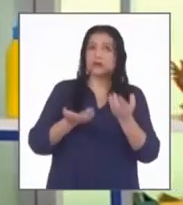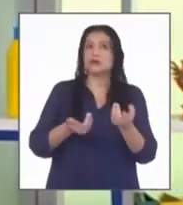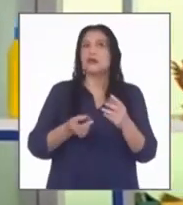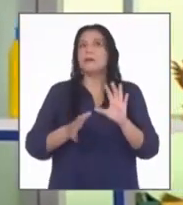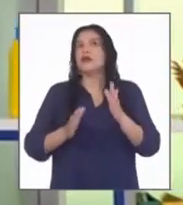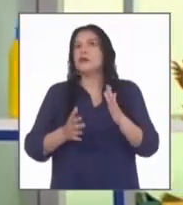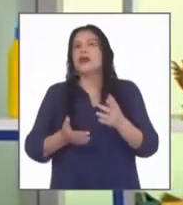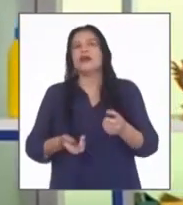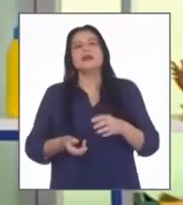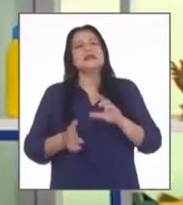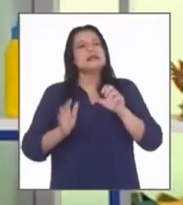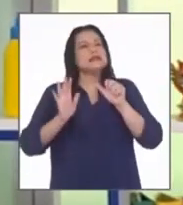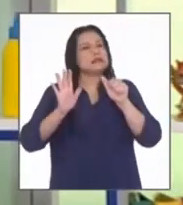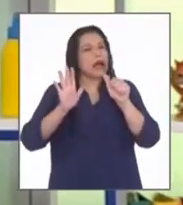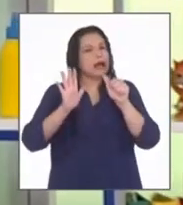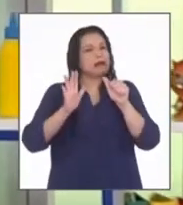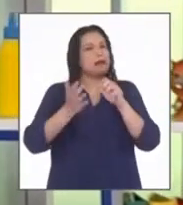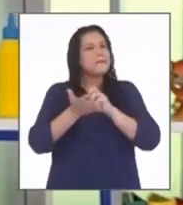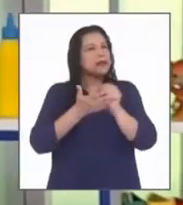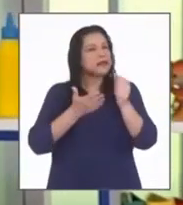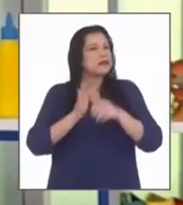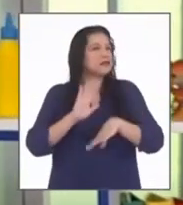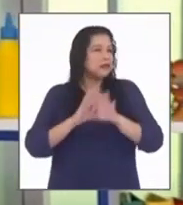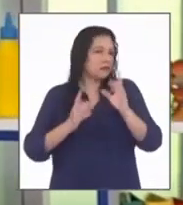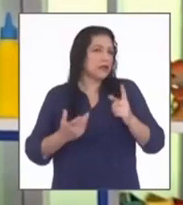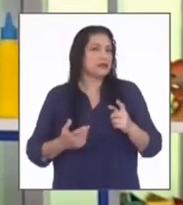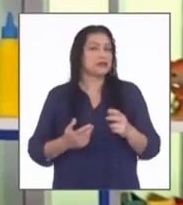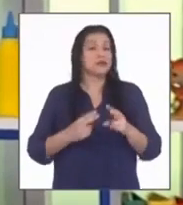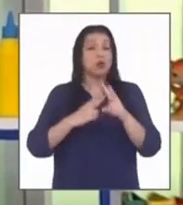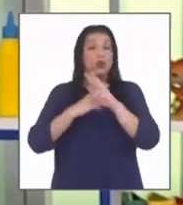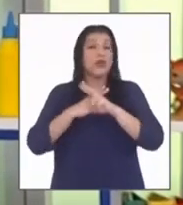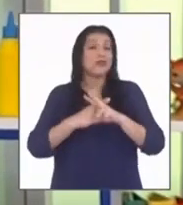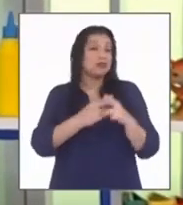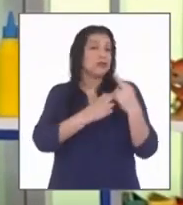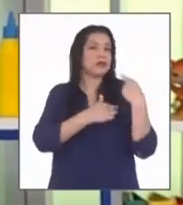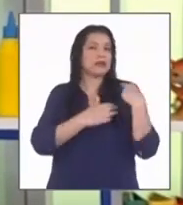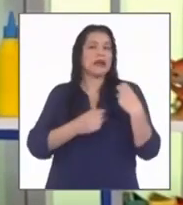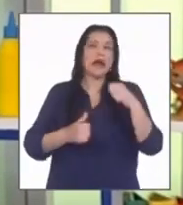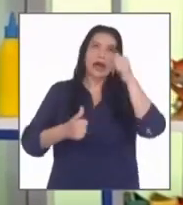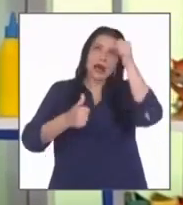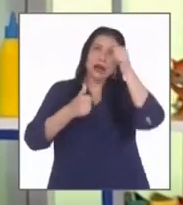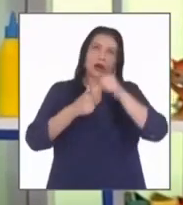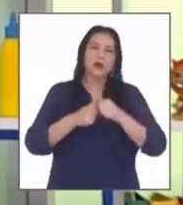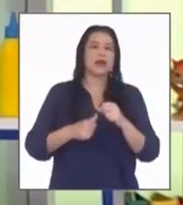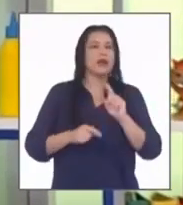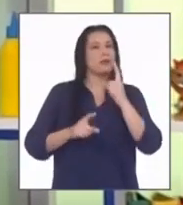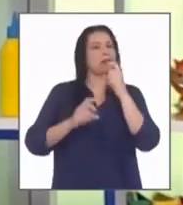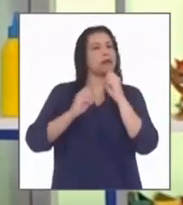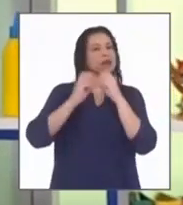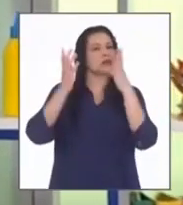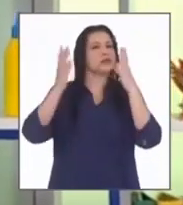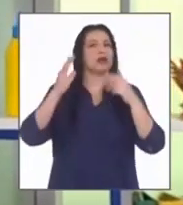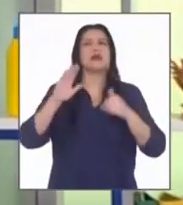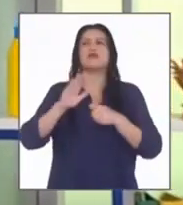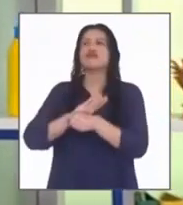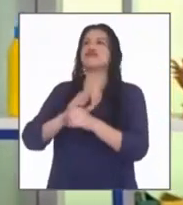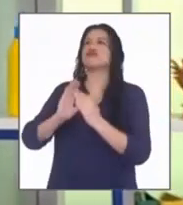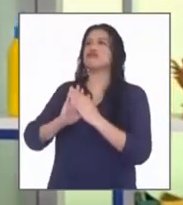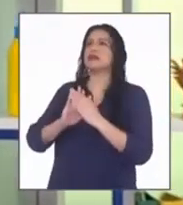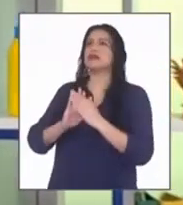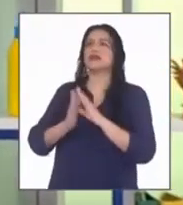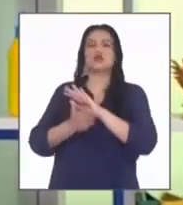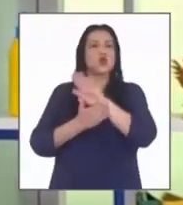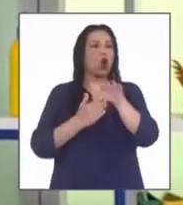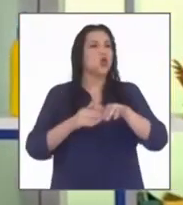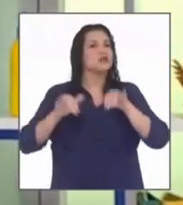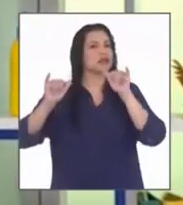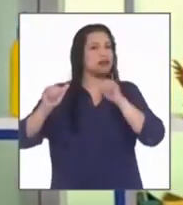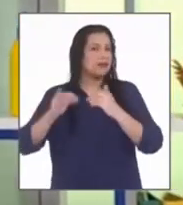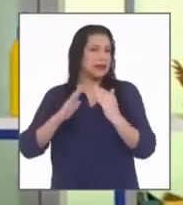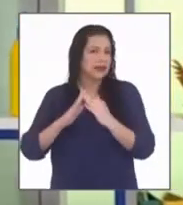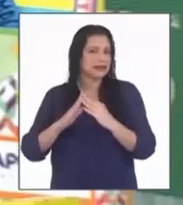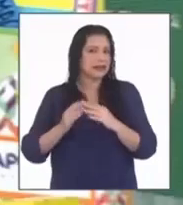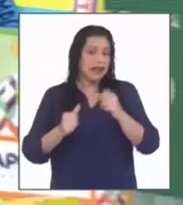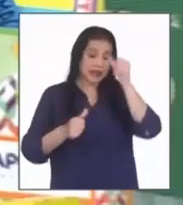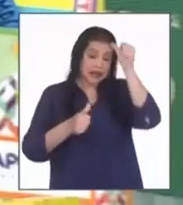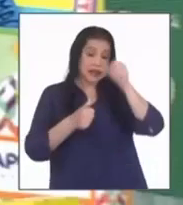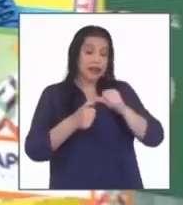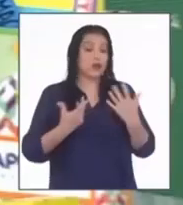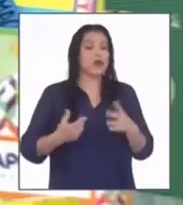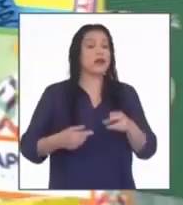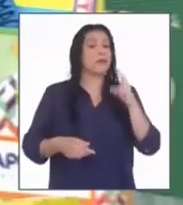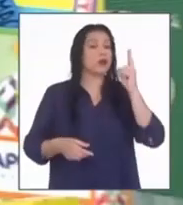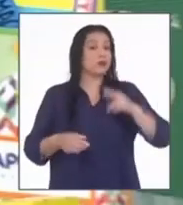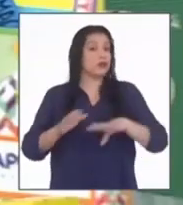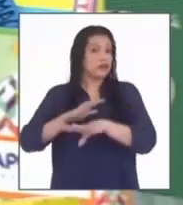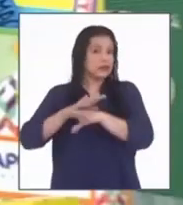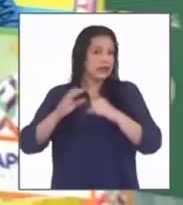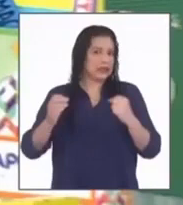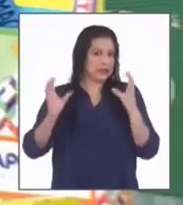meses cuidándonos con mucha responsabilidad. Recuerdo los primeros días de cuarentena. Nadie podía salir. Recuerdo también el toque de queda. Recuerdo